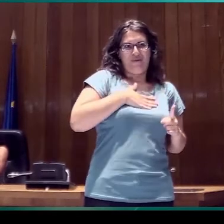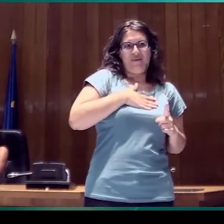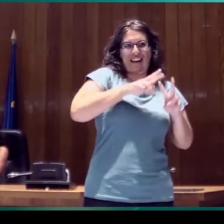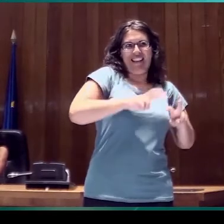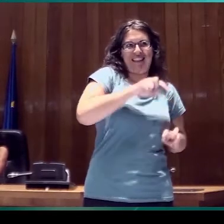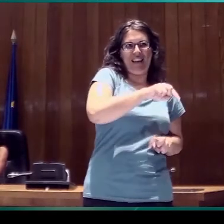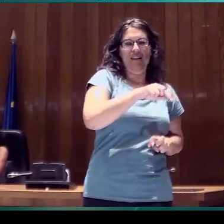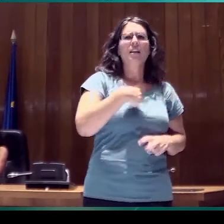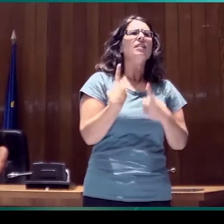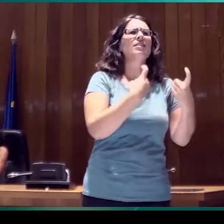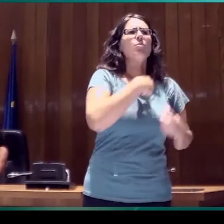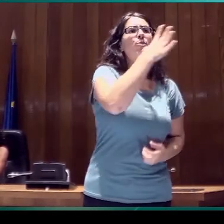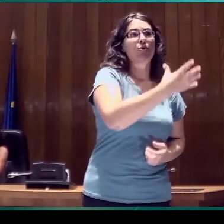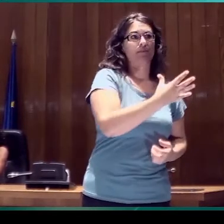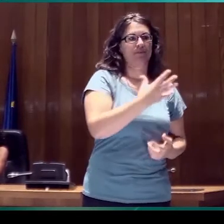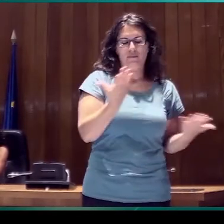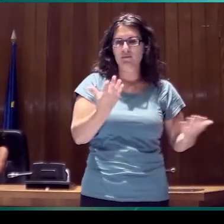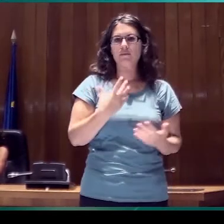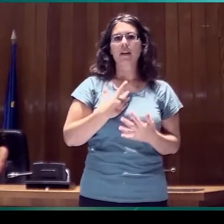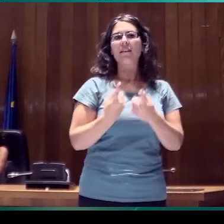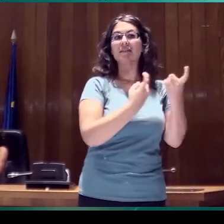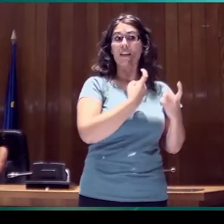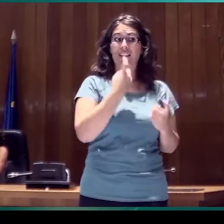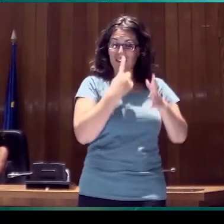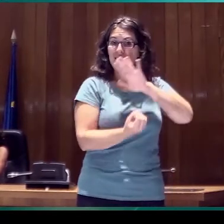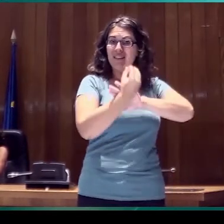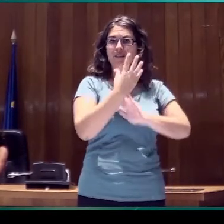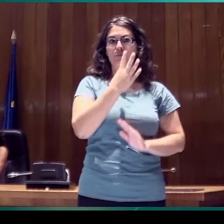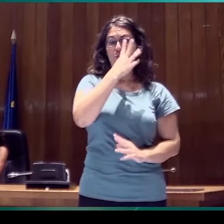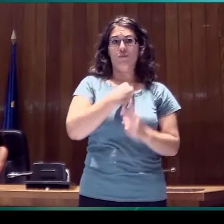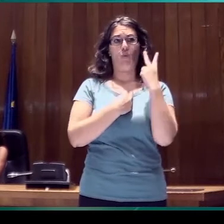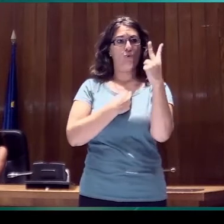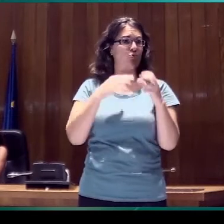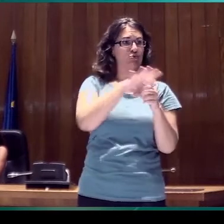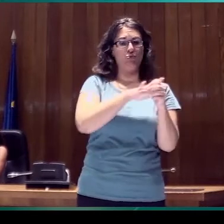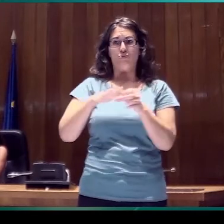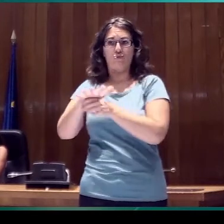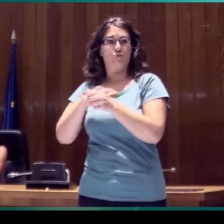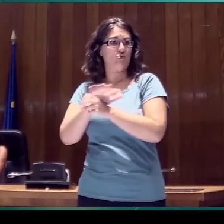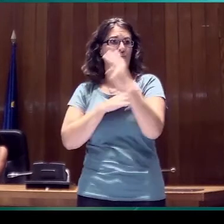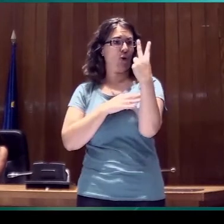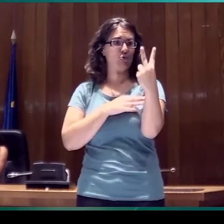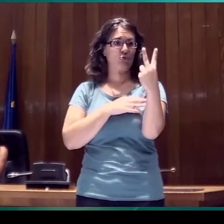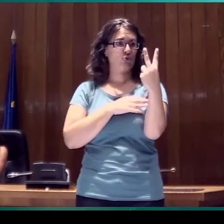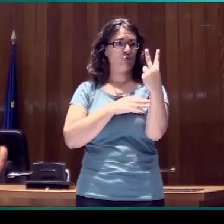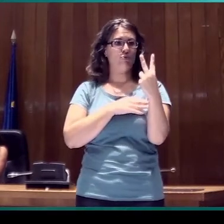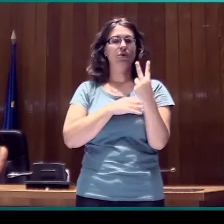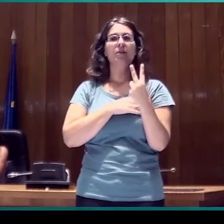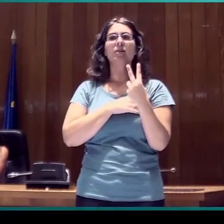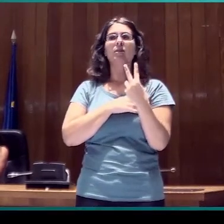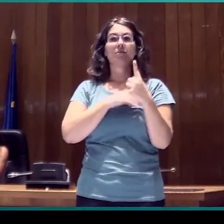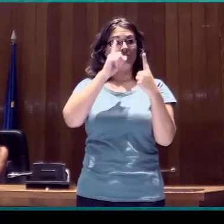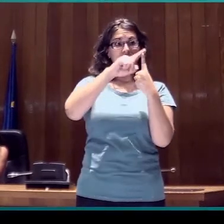Básicamente, esta necesidad proviene de dos líneas, de dos campos, de dos ámbitos de actuación que nosotros tenemos.